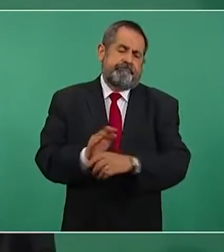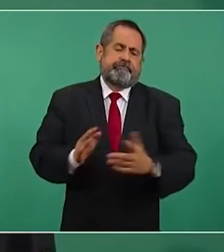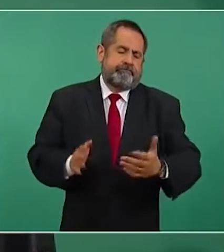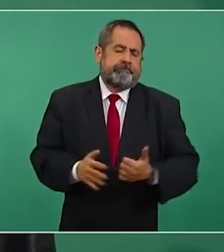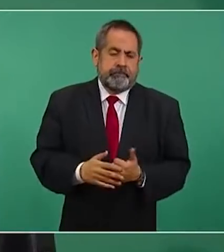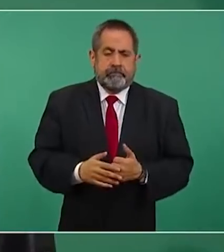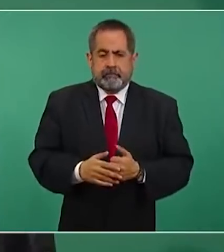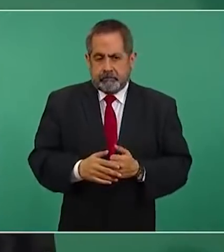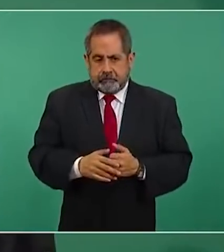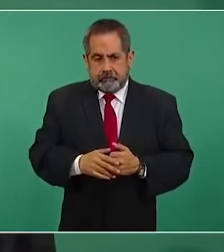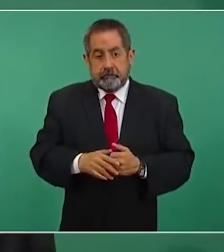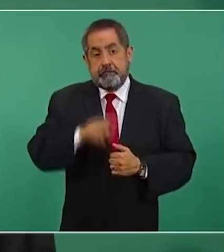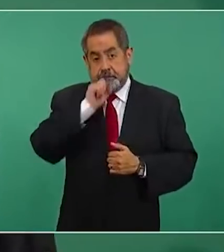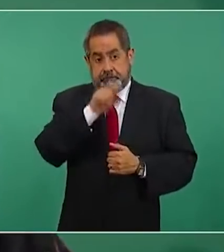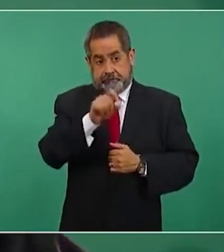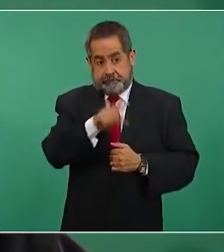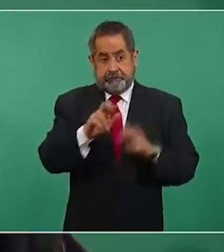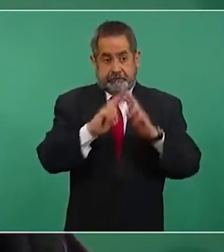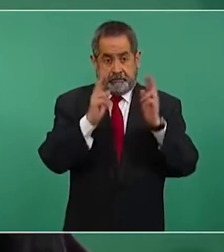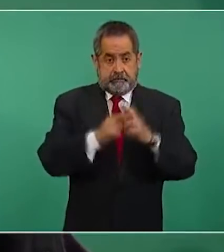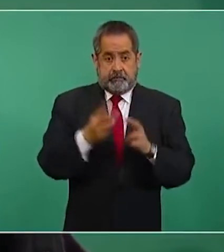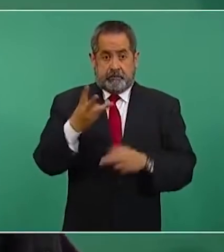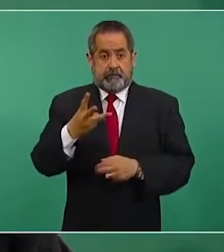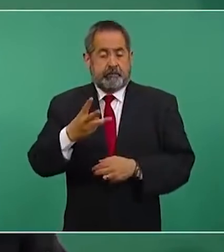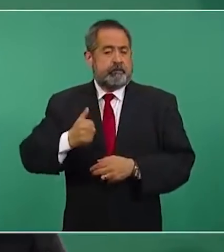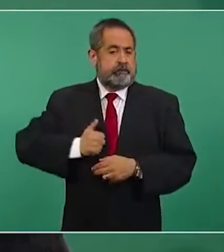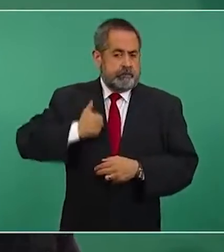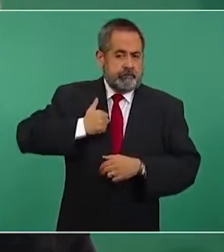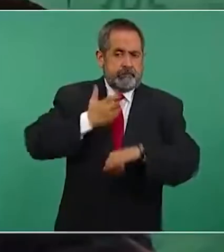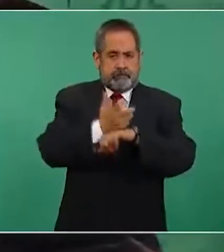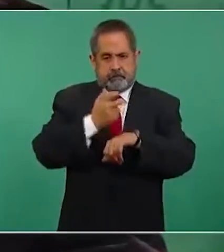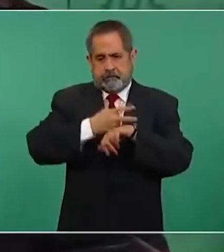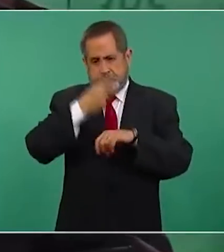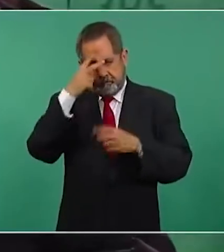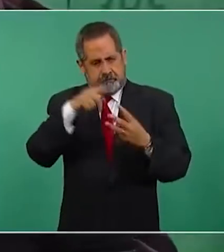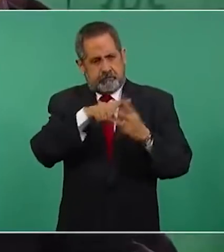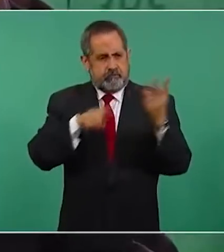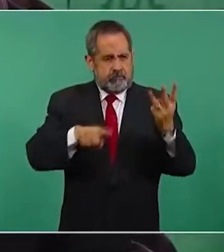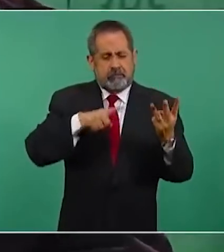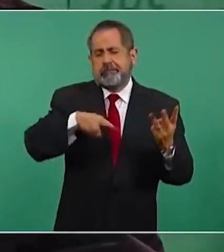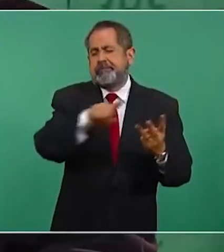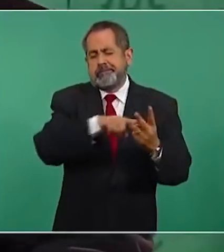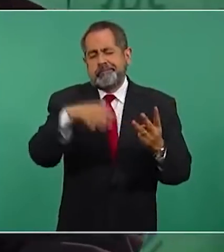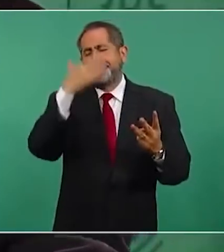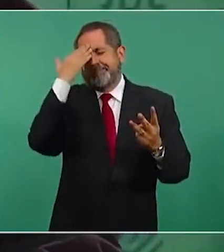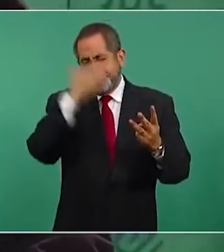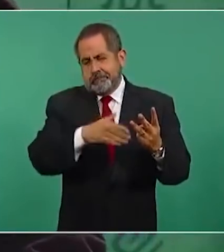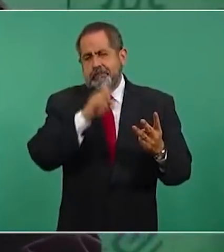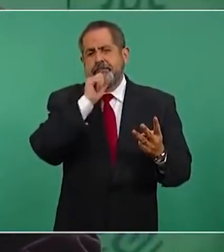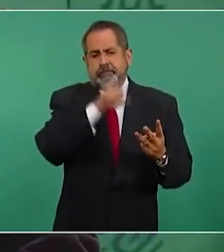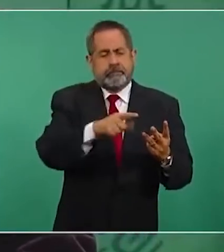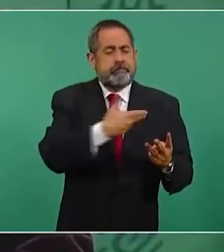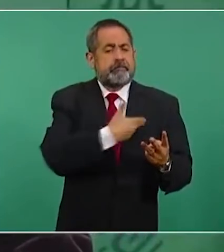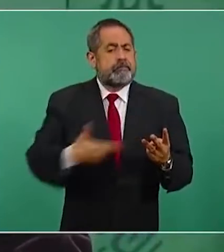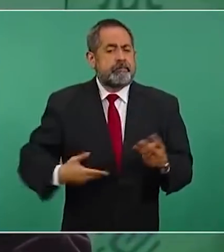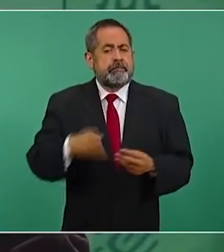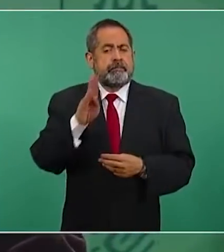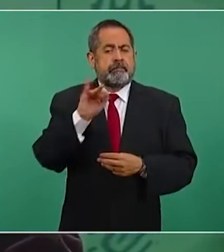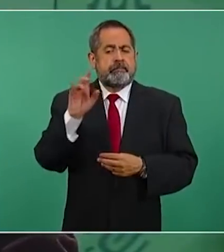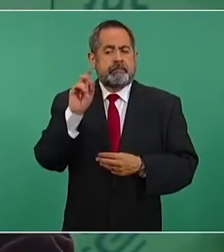en la reunión trilateral aunque ellos lo saben perfectamente incluso el presidente de byd en la